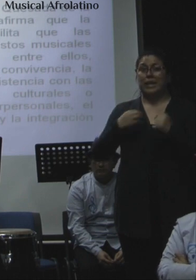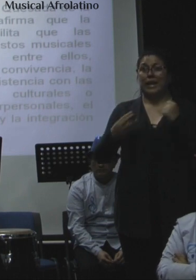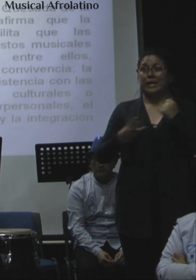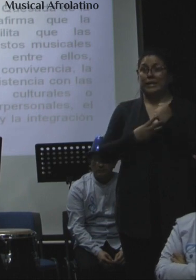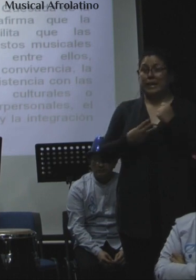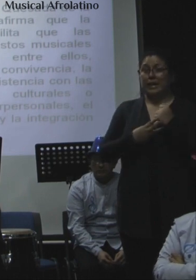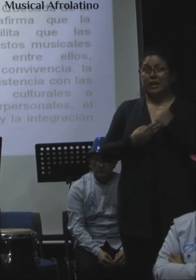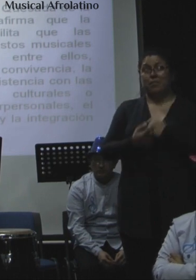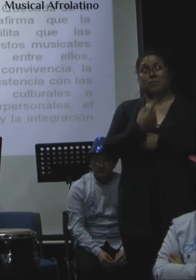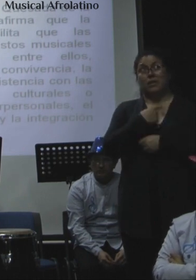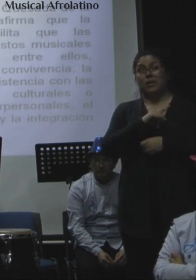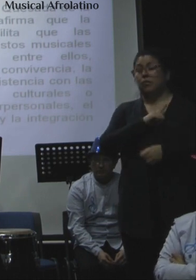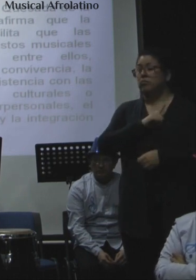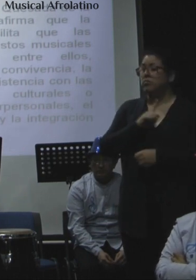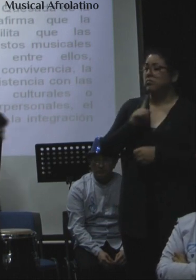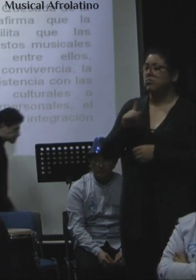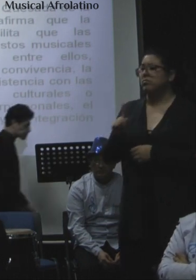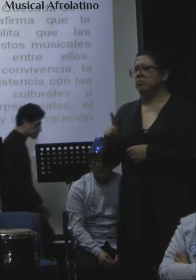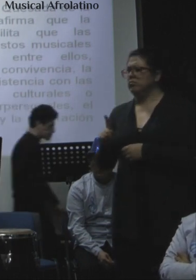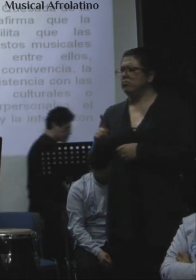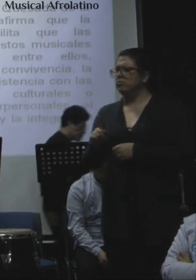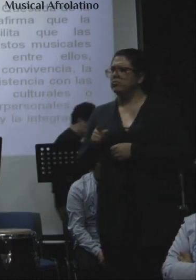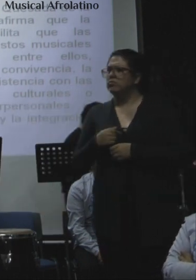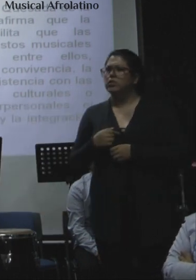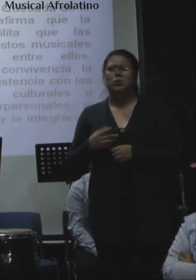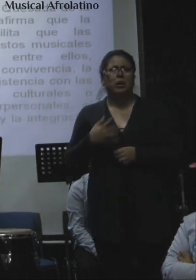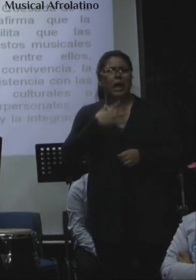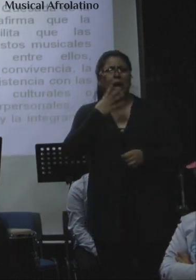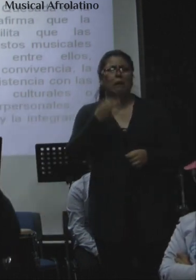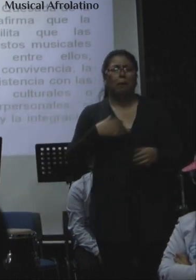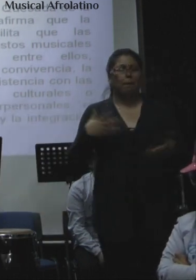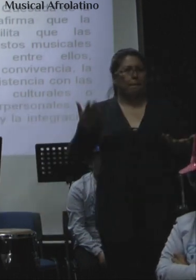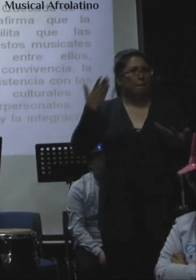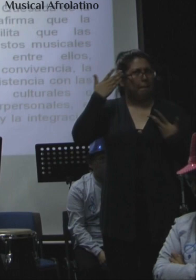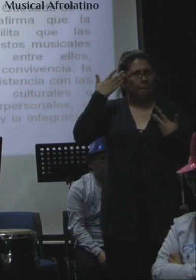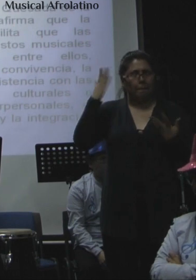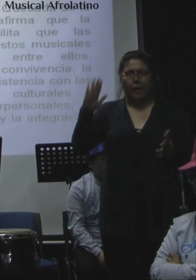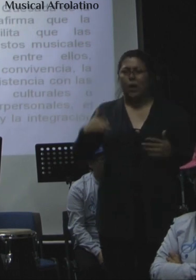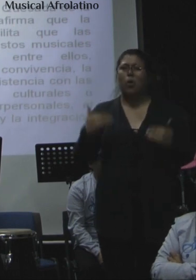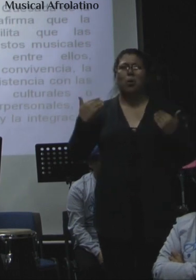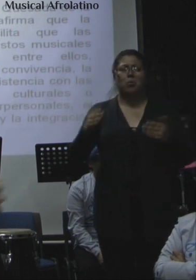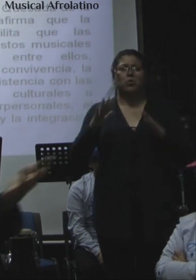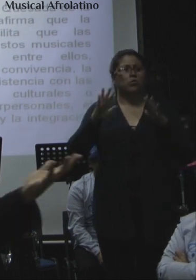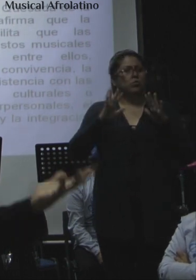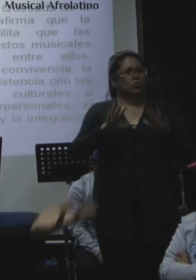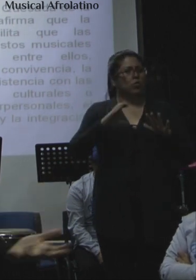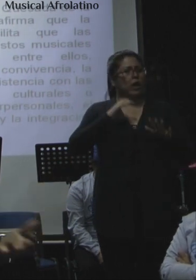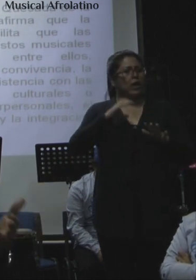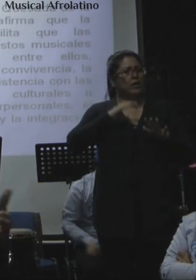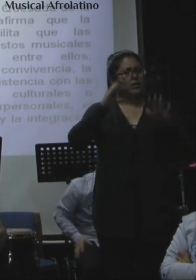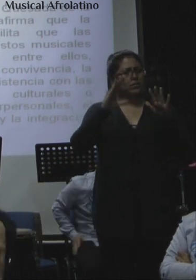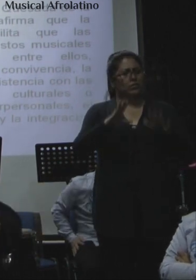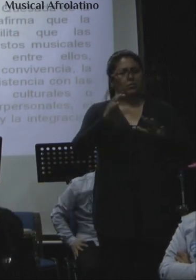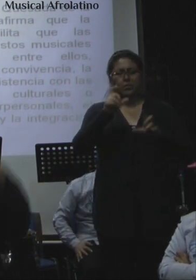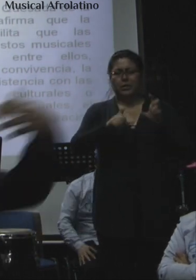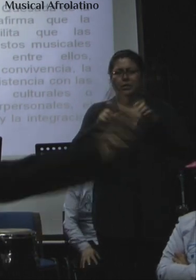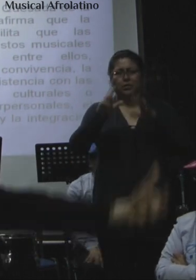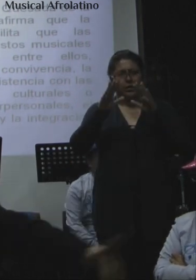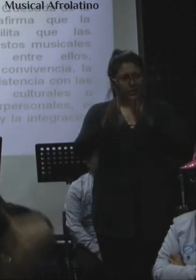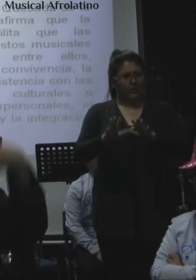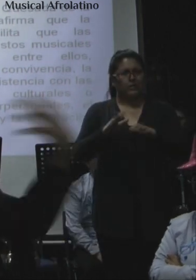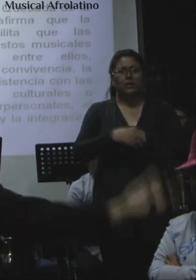los atendiera. Cuando yo llegué, pues yo les confieso que yo no tenía ni idea de las características de esta población. Entonces me